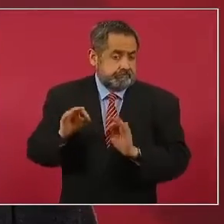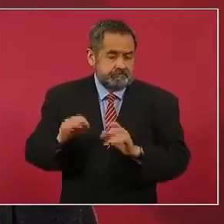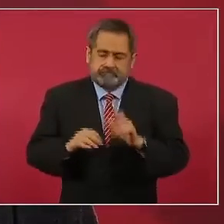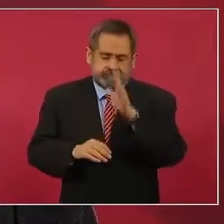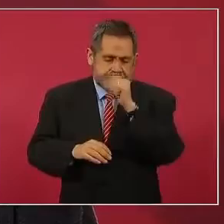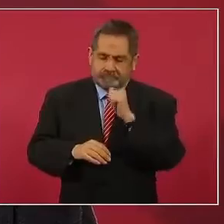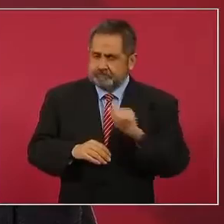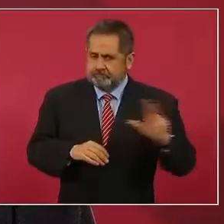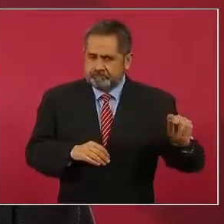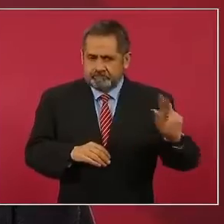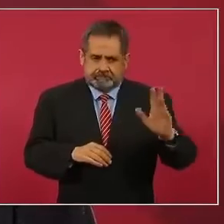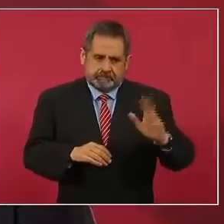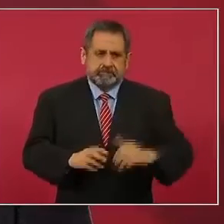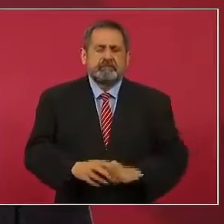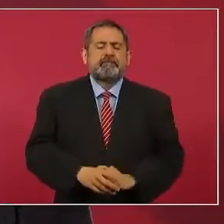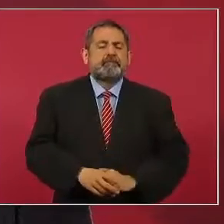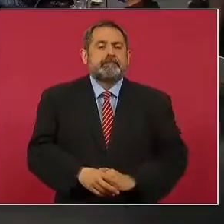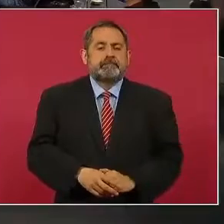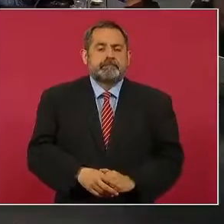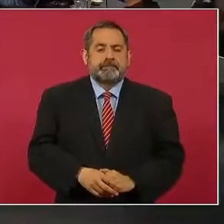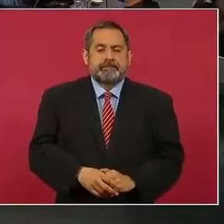nuestra soberanía.